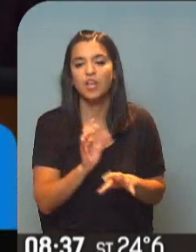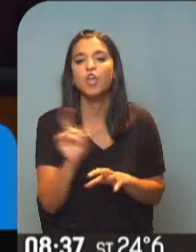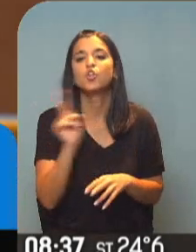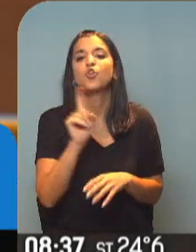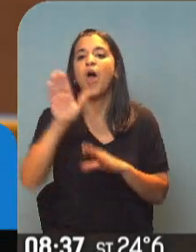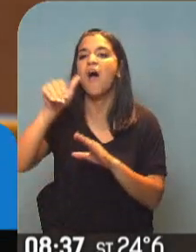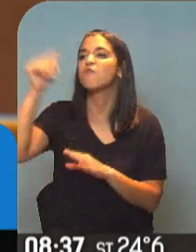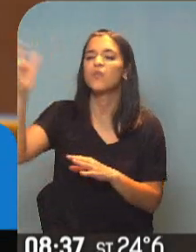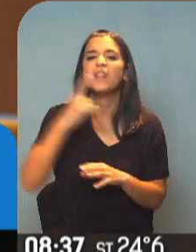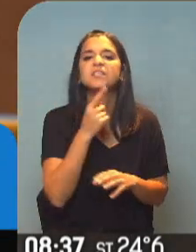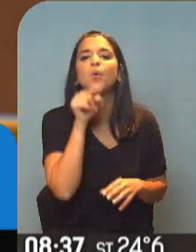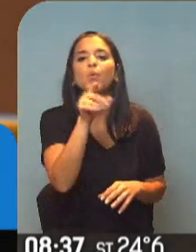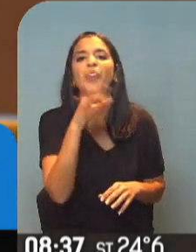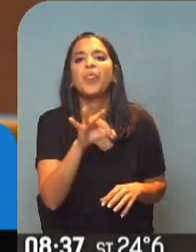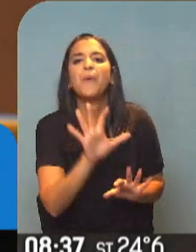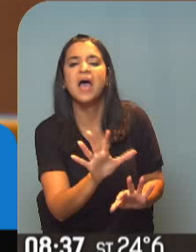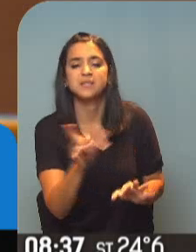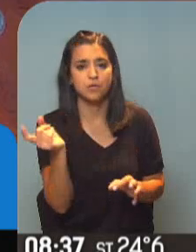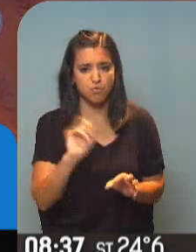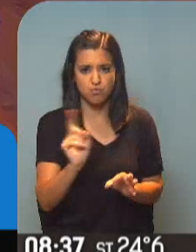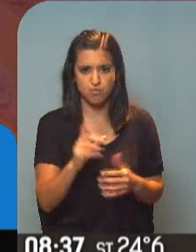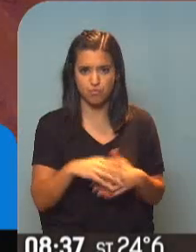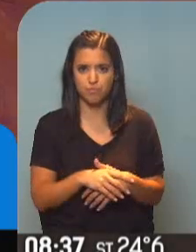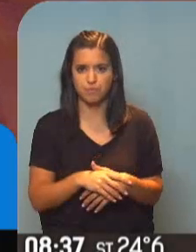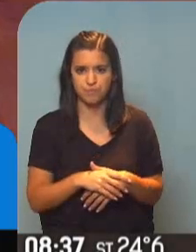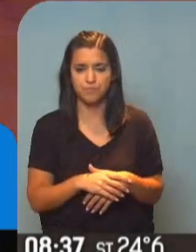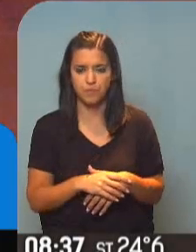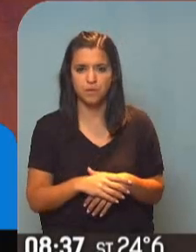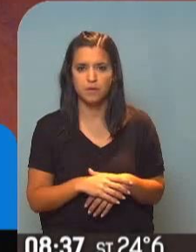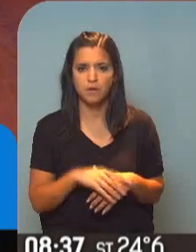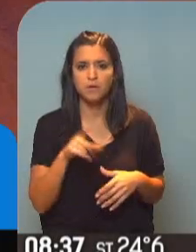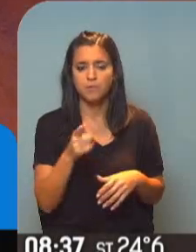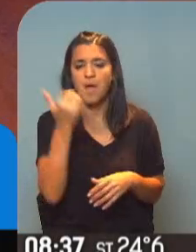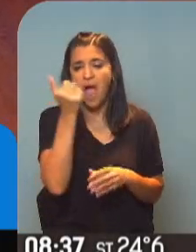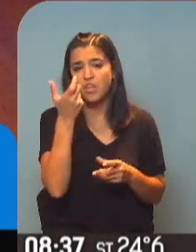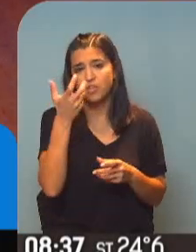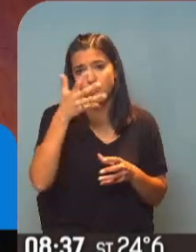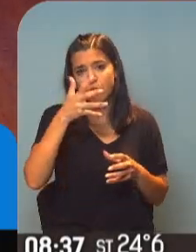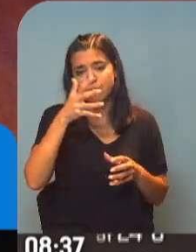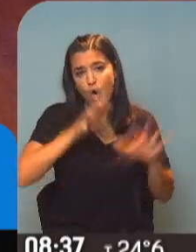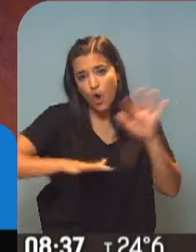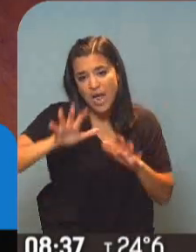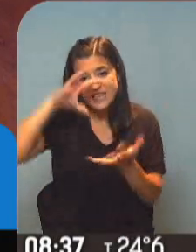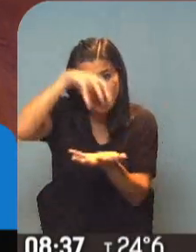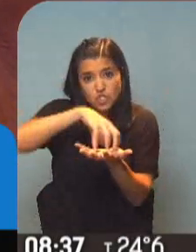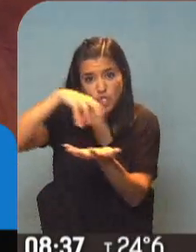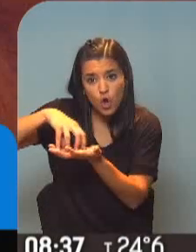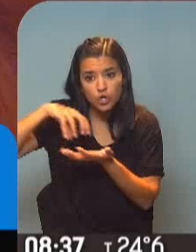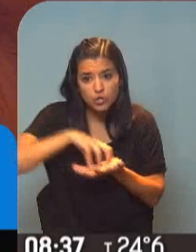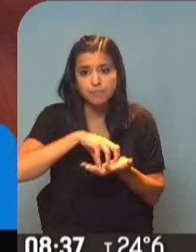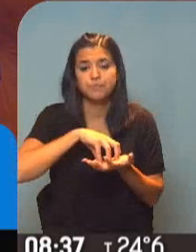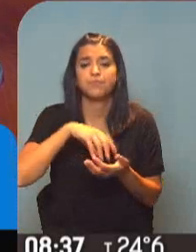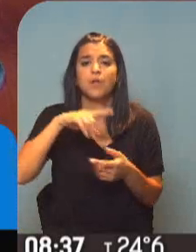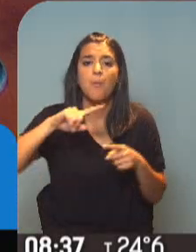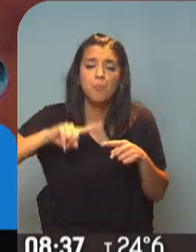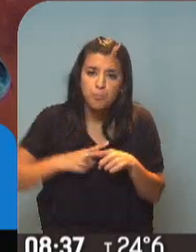nadie de afuera decir ustedes tienen que hacer esto no no tenemos un par de organizaciones que tienen móvil político